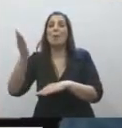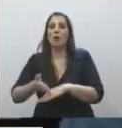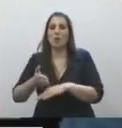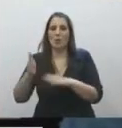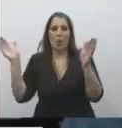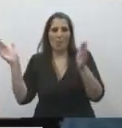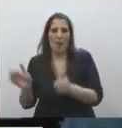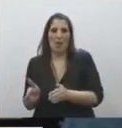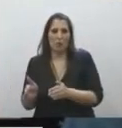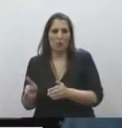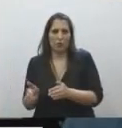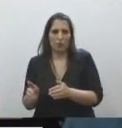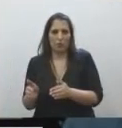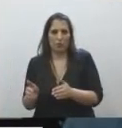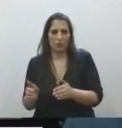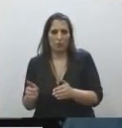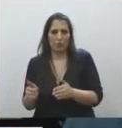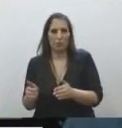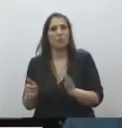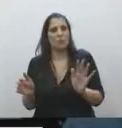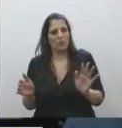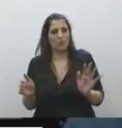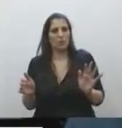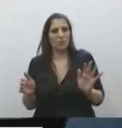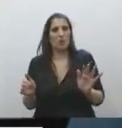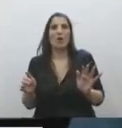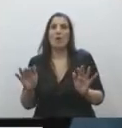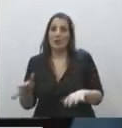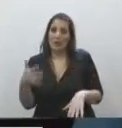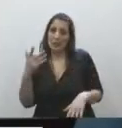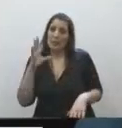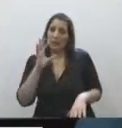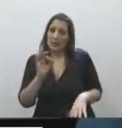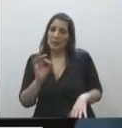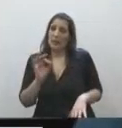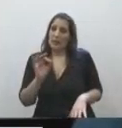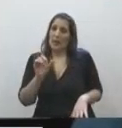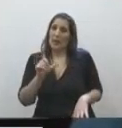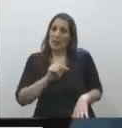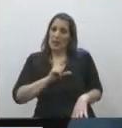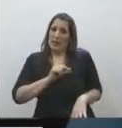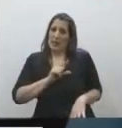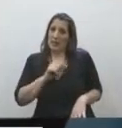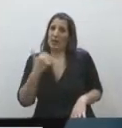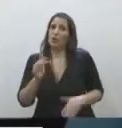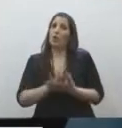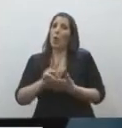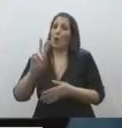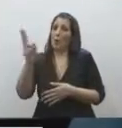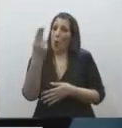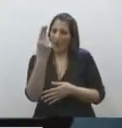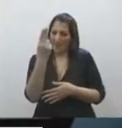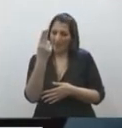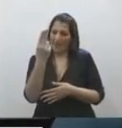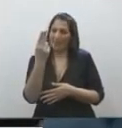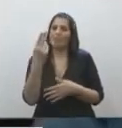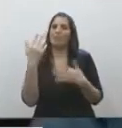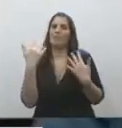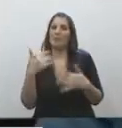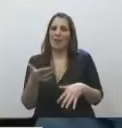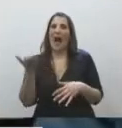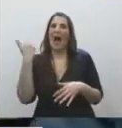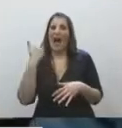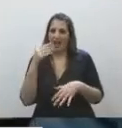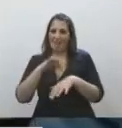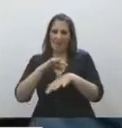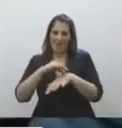poder. No depende de ser hombre o mujer, es el fuerte contra el débil. Si desarrollamos una cultura solidaria, las personas nos